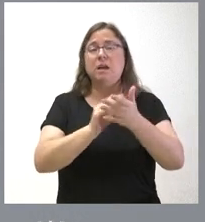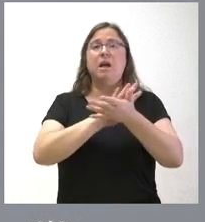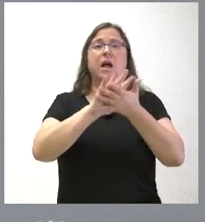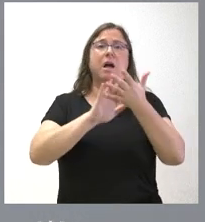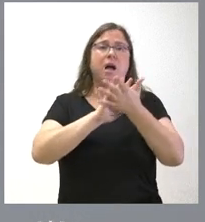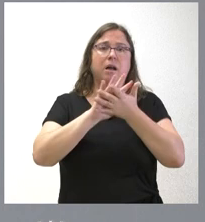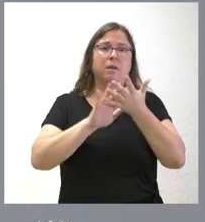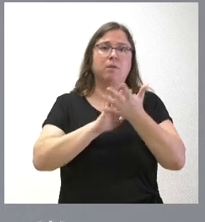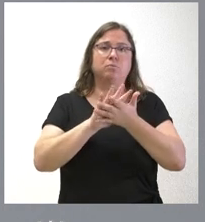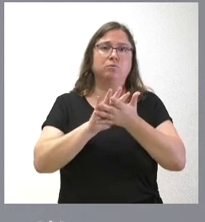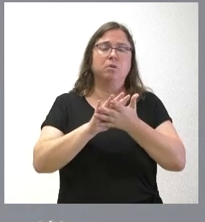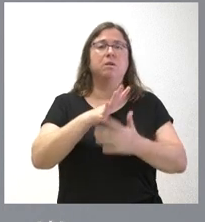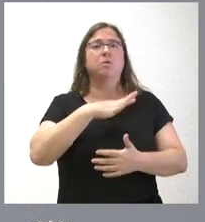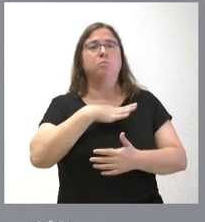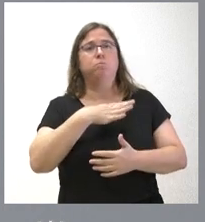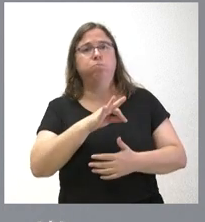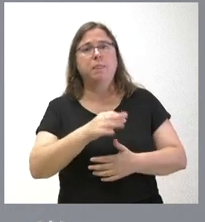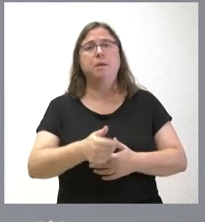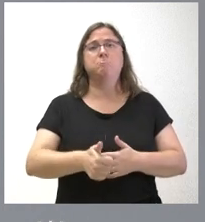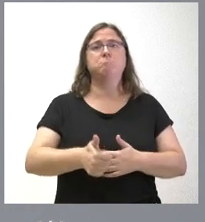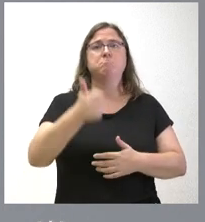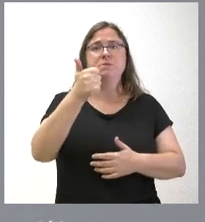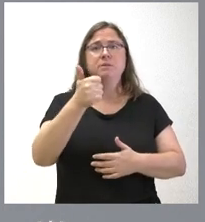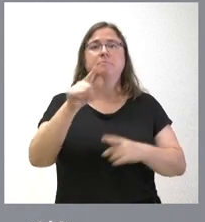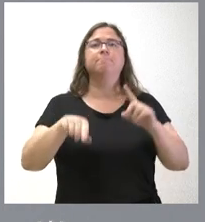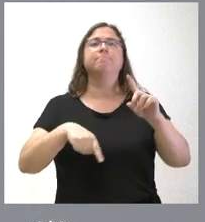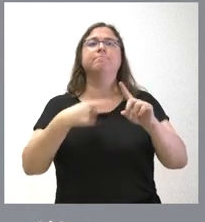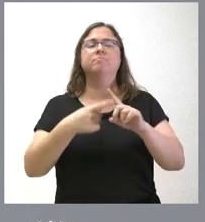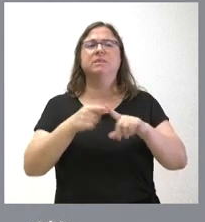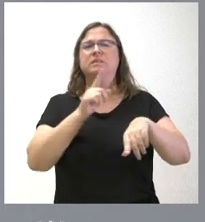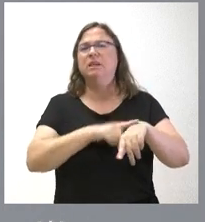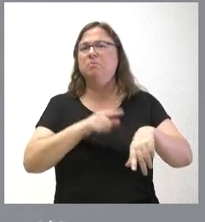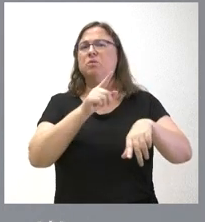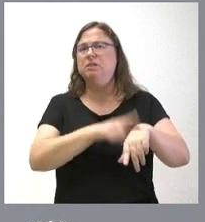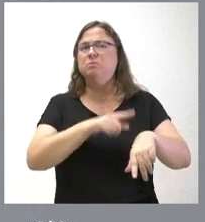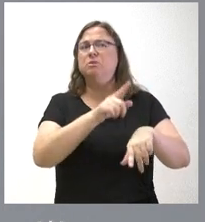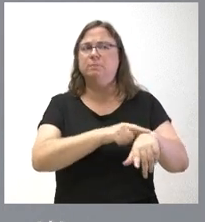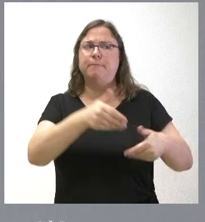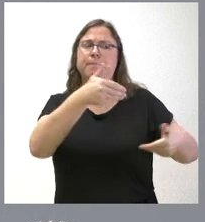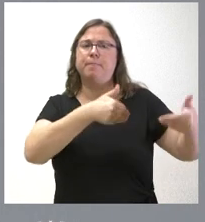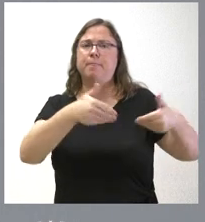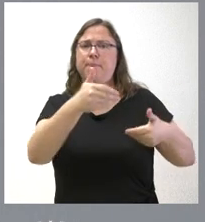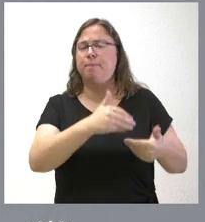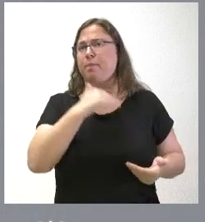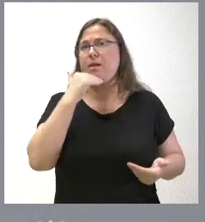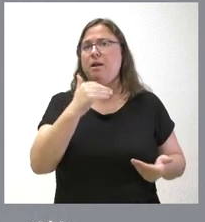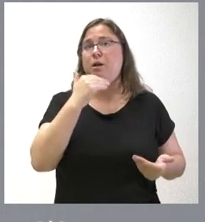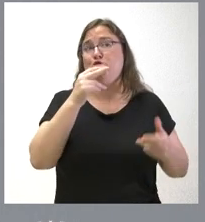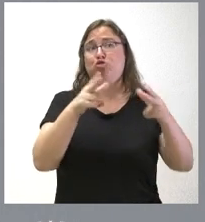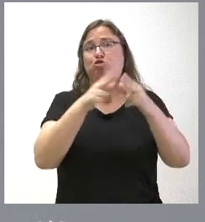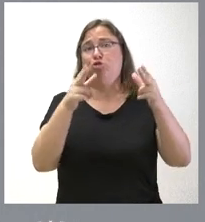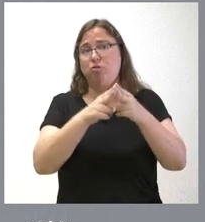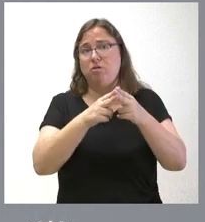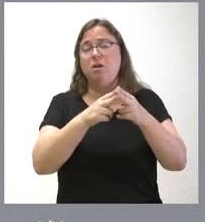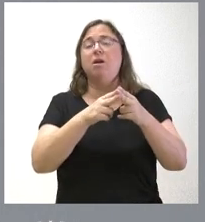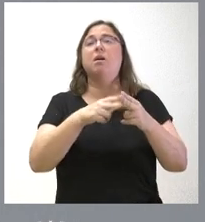de que se iba a aumentar esta cifra y nosotros como pasaba el tiempo y había una cierta demanda social y de